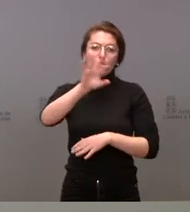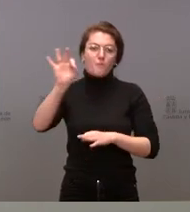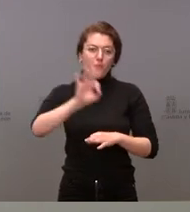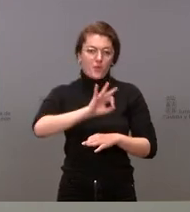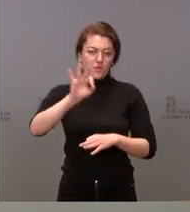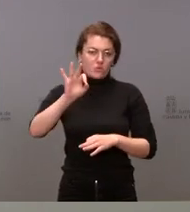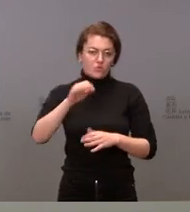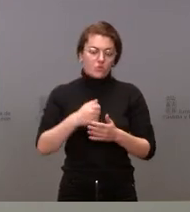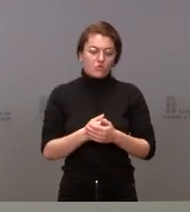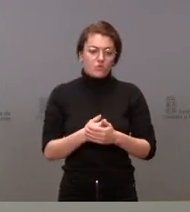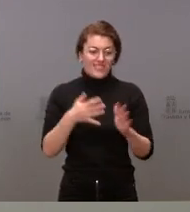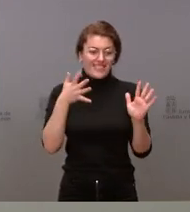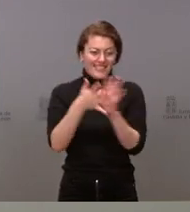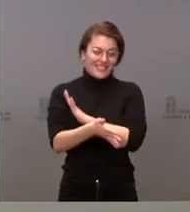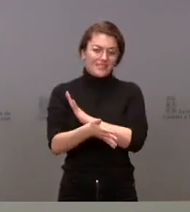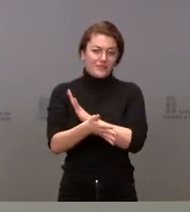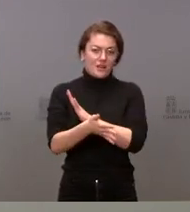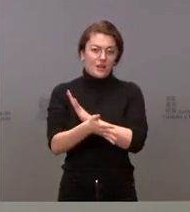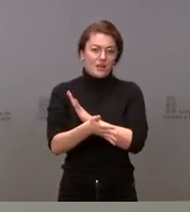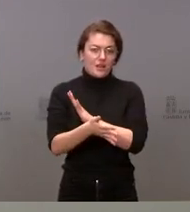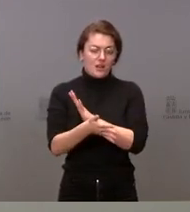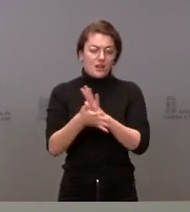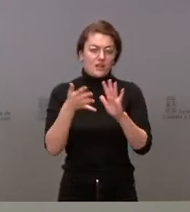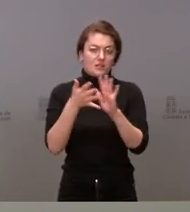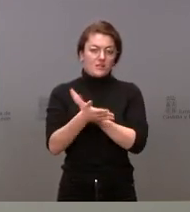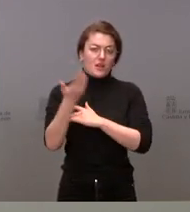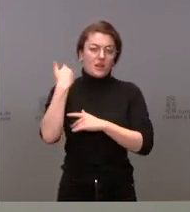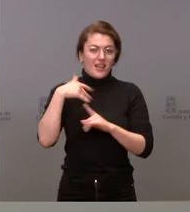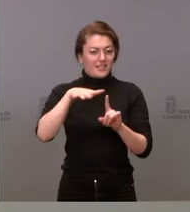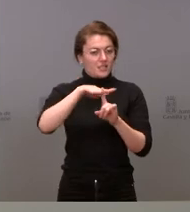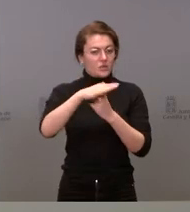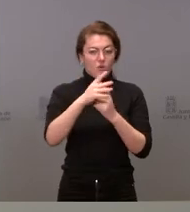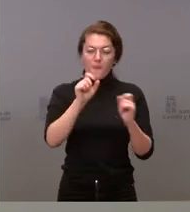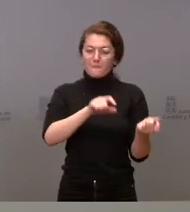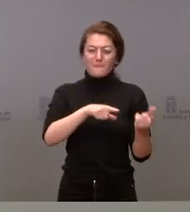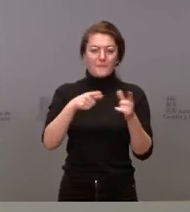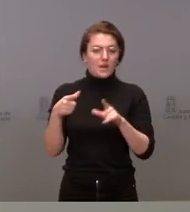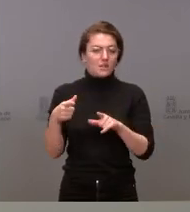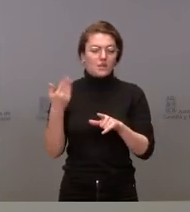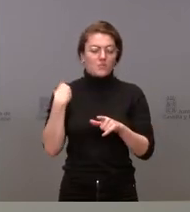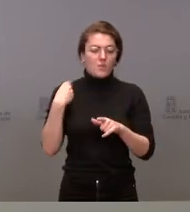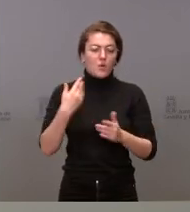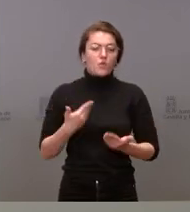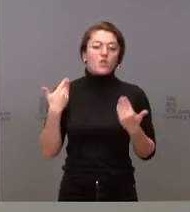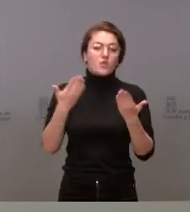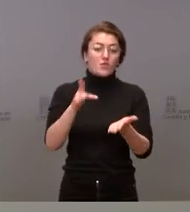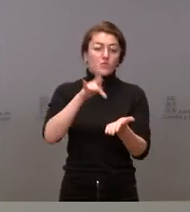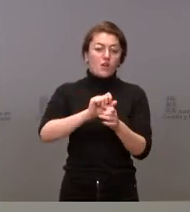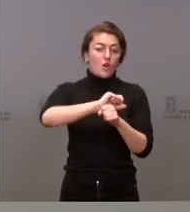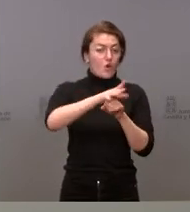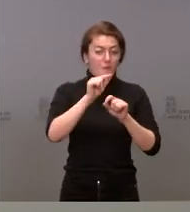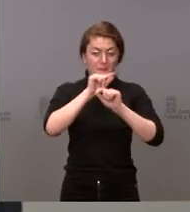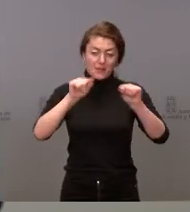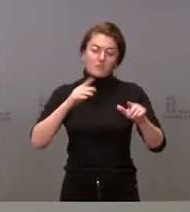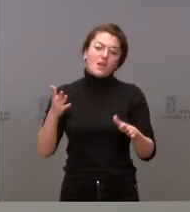cual todos estos datos hacen que se aproximan bastante a la situación que teníamos a nivel de donaciones antes de la pandemia